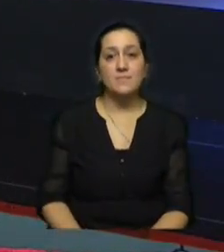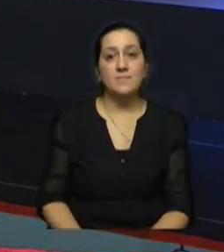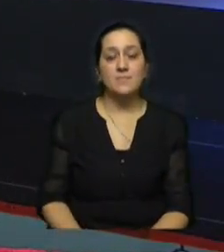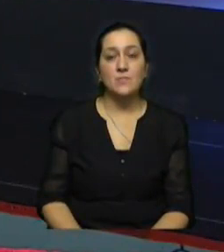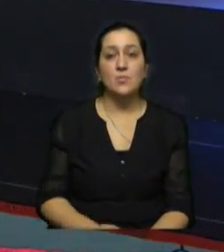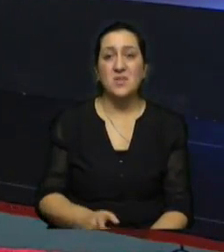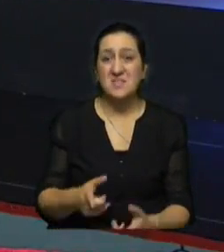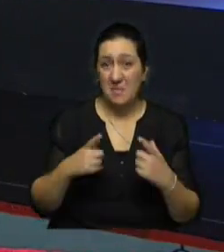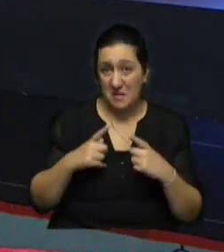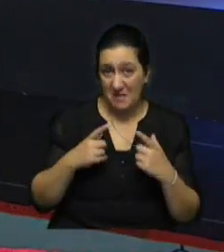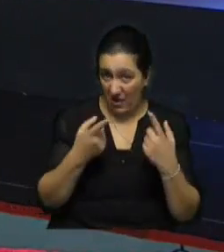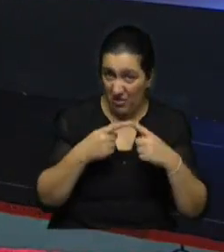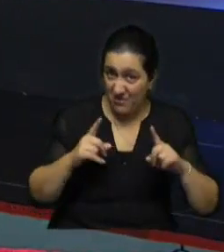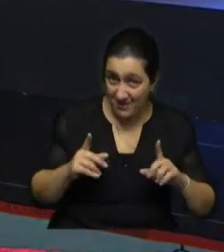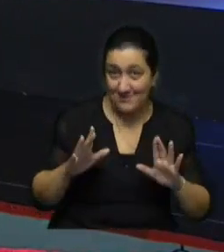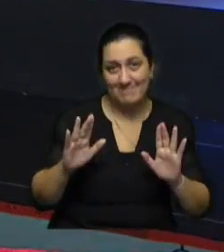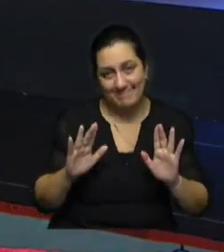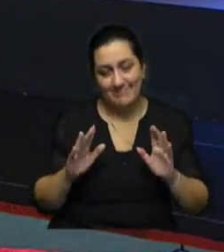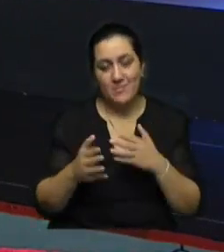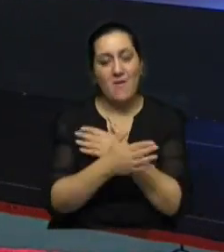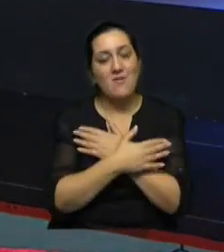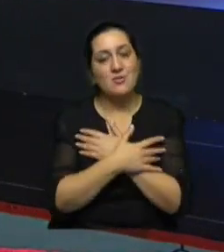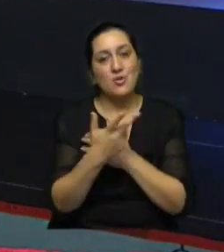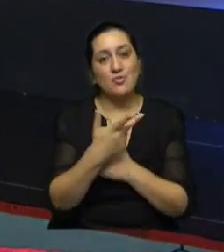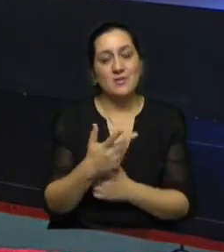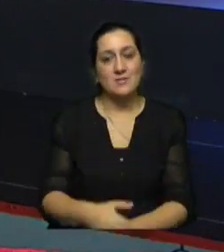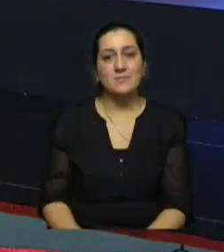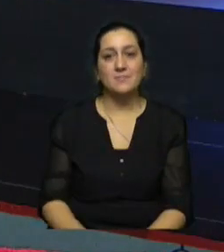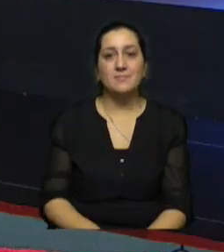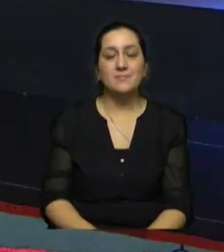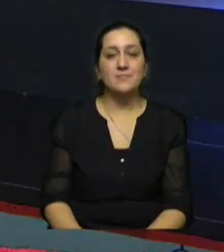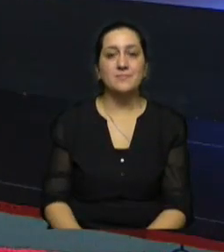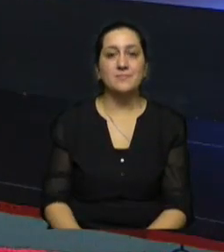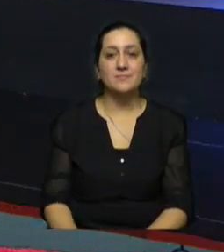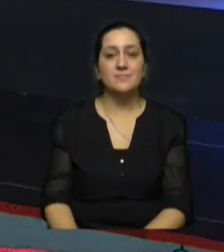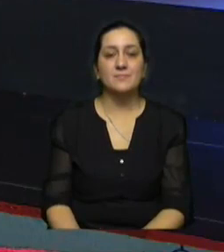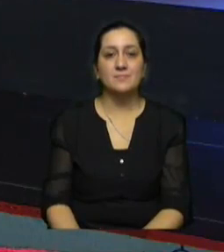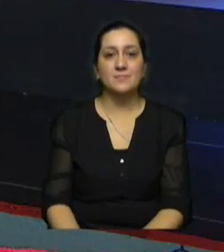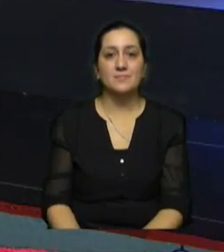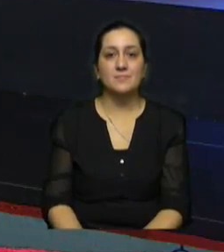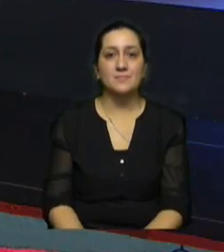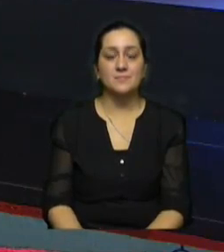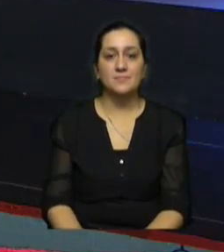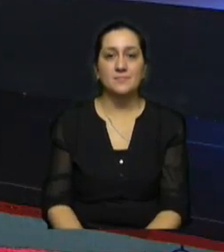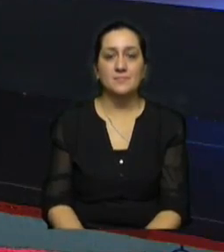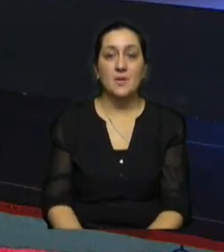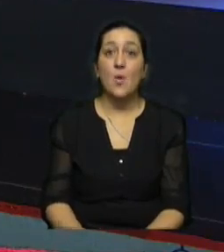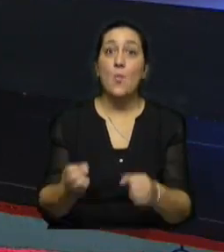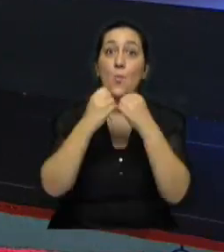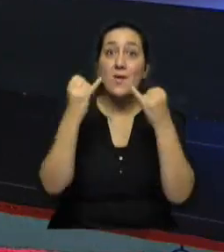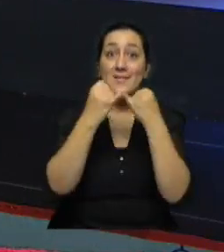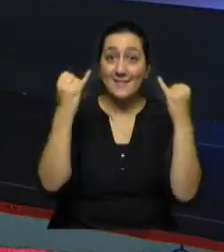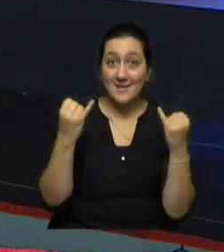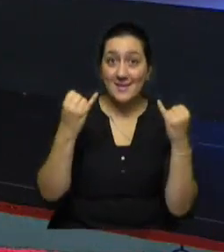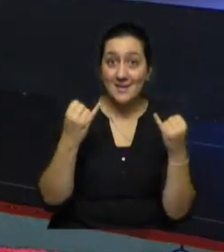esperaban algo distinto? Un abrazo para los tres, Elisa. Y nos manda los tres besos. Divina. Buen día, gente.